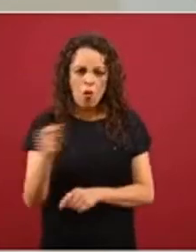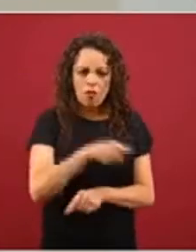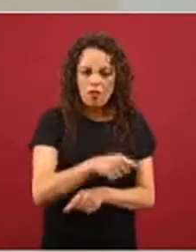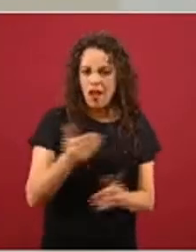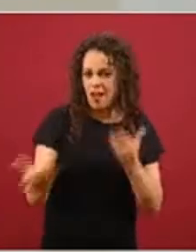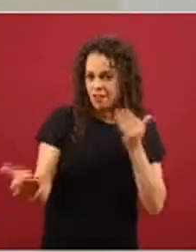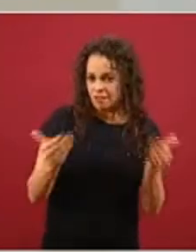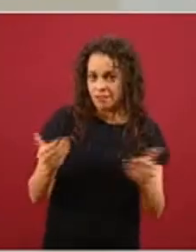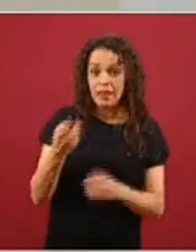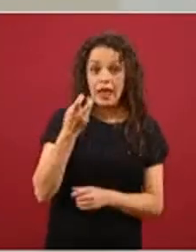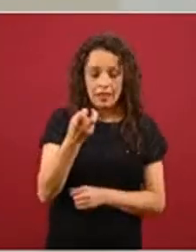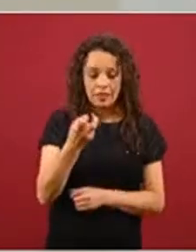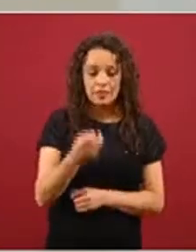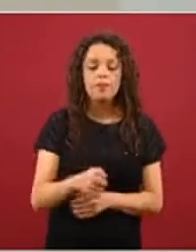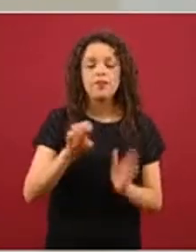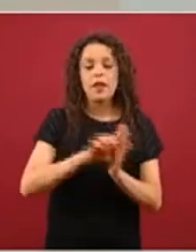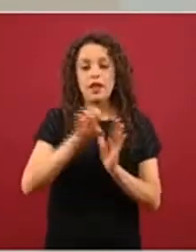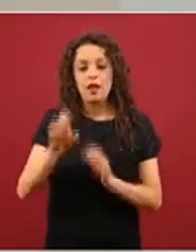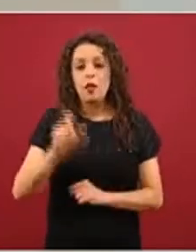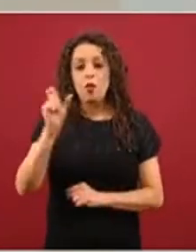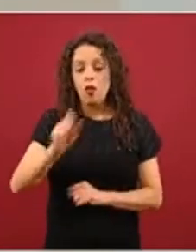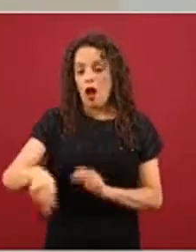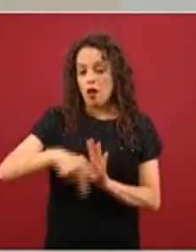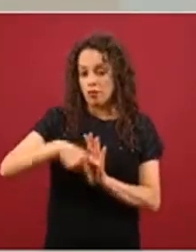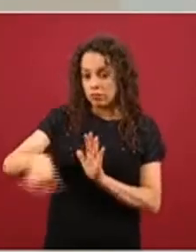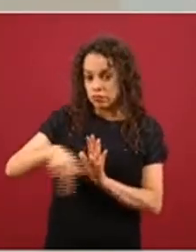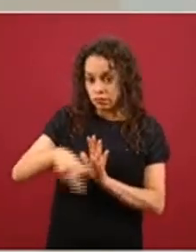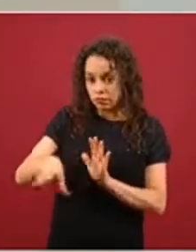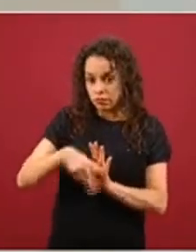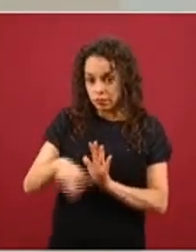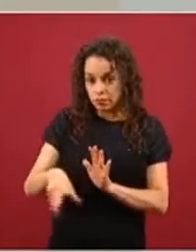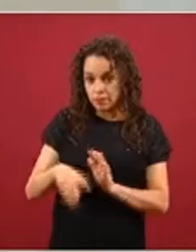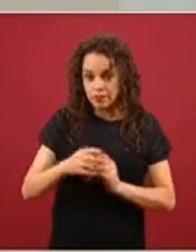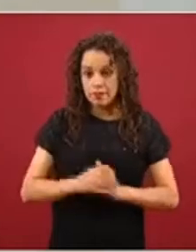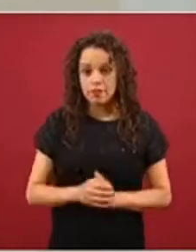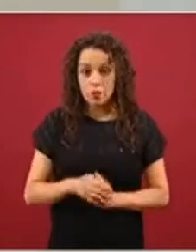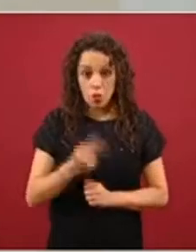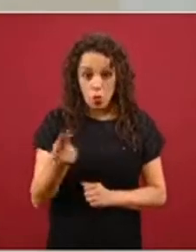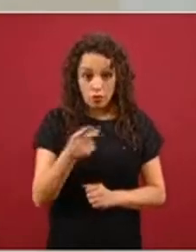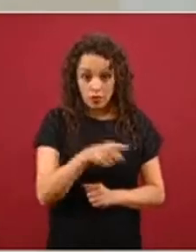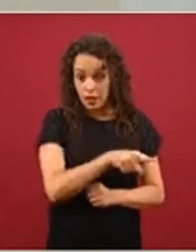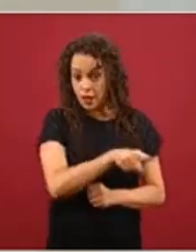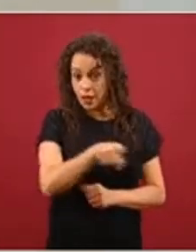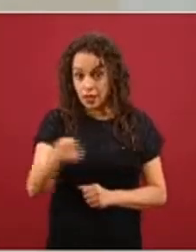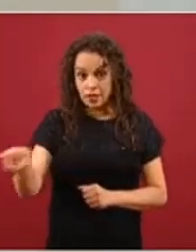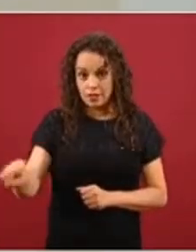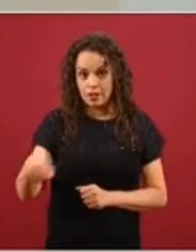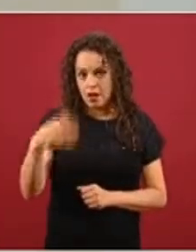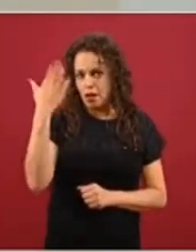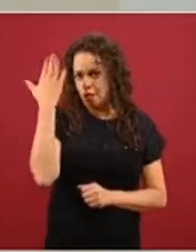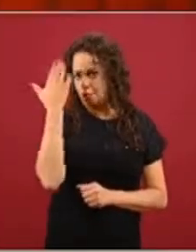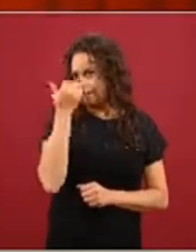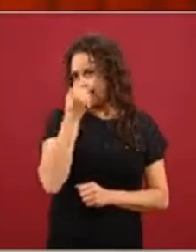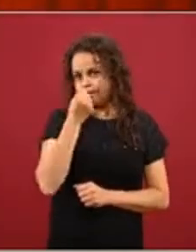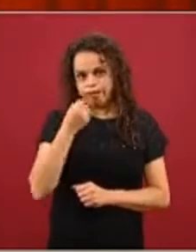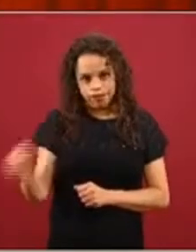de información o medios de comunicación, ahí ustedes son expertas y